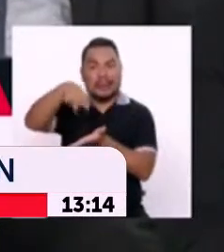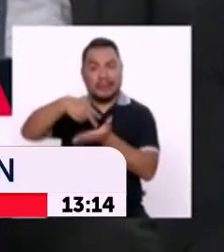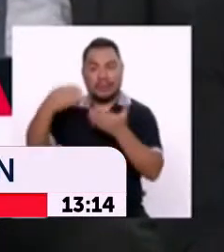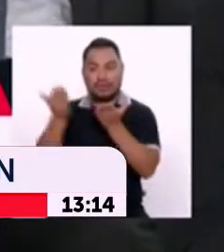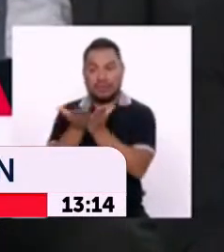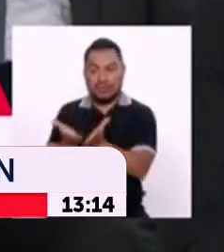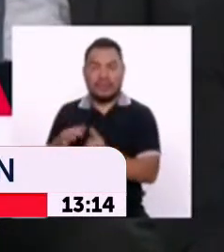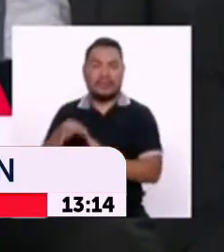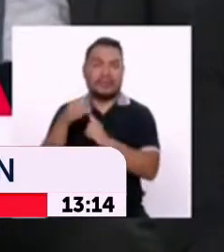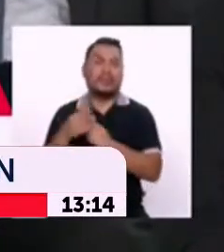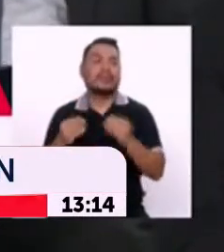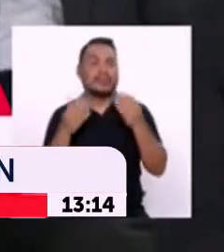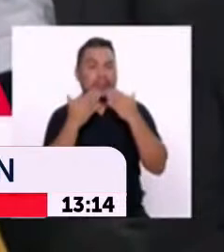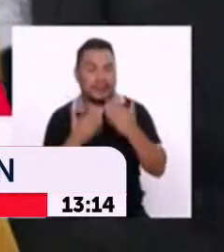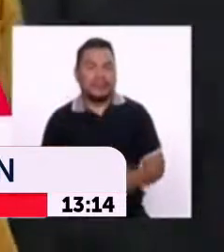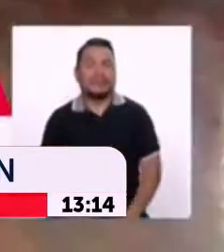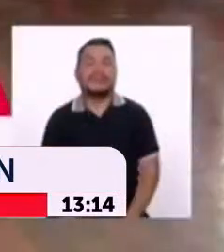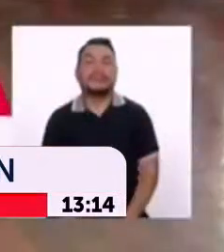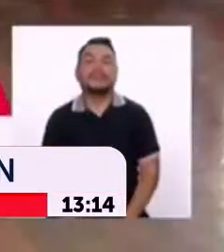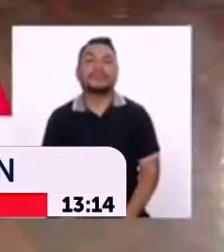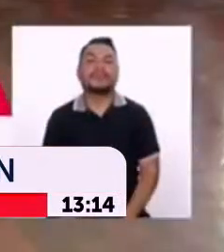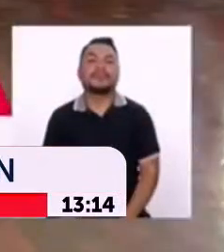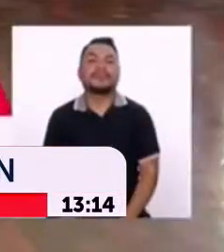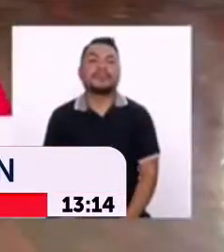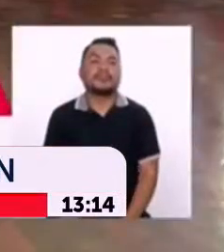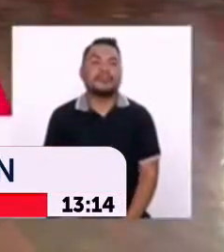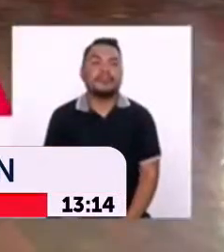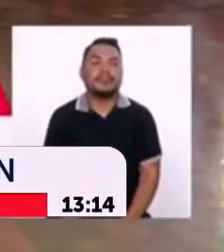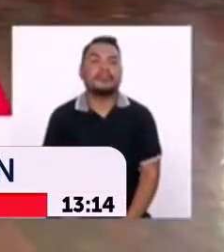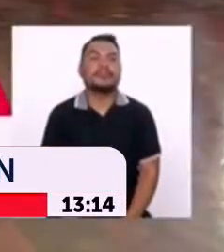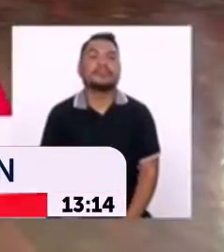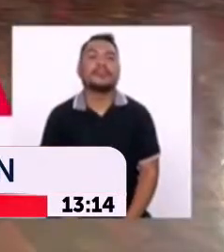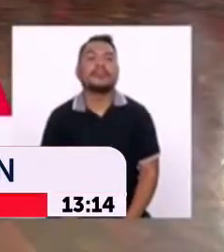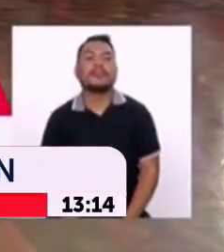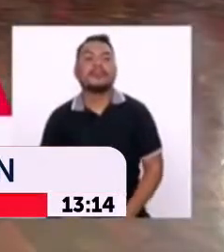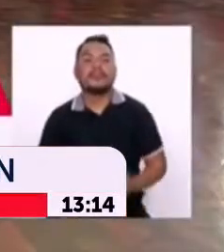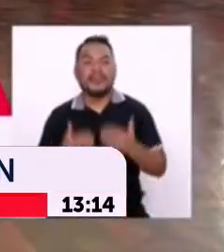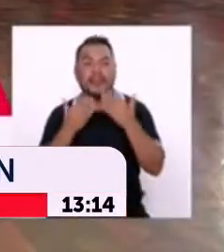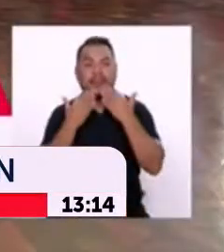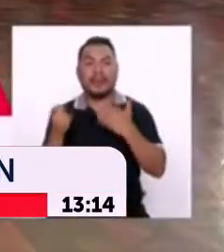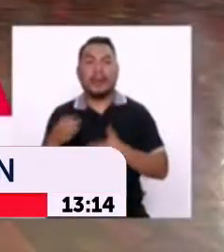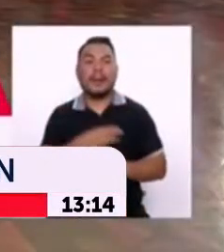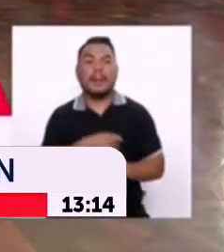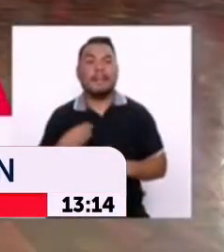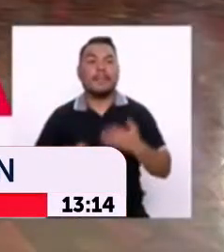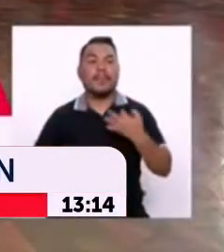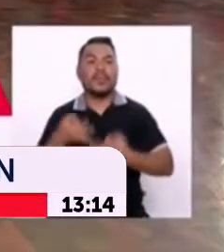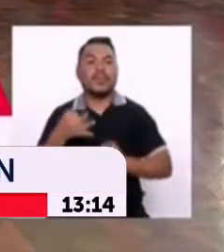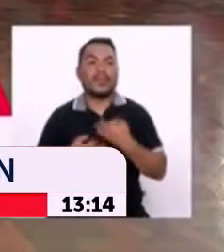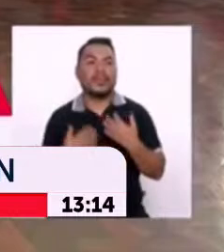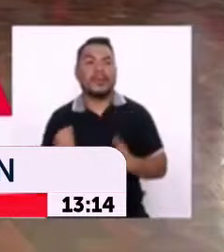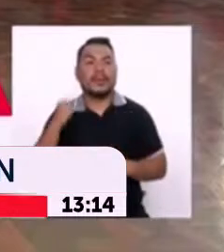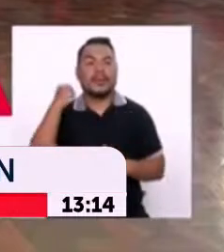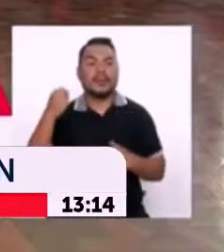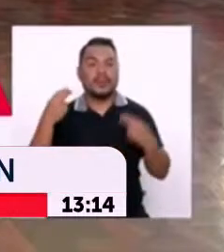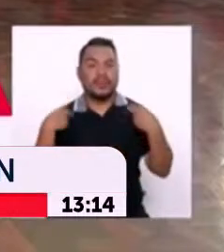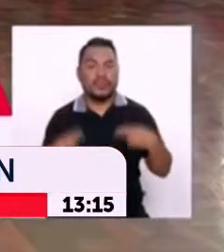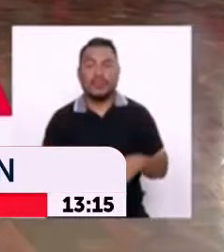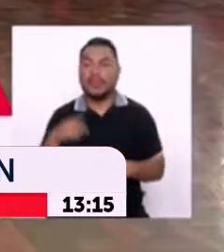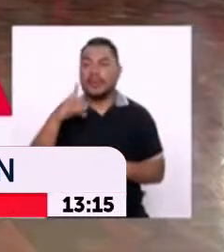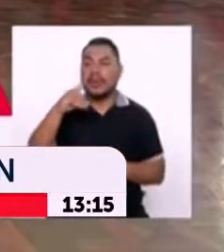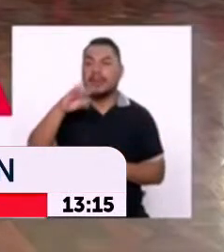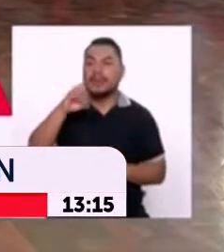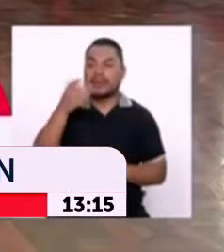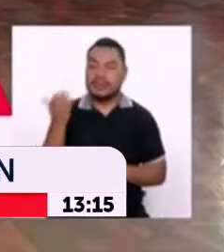danza. Muchas gracias. Muchas gracias. A continuación, la intervención del señor ministro de Justicia y Derechos Humanos,